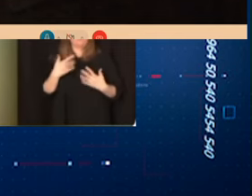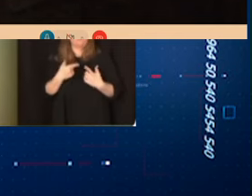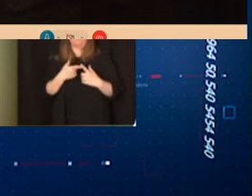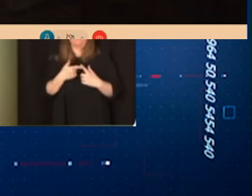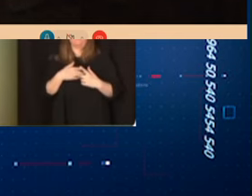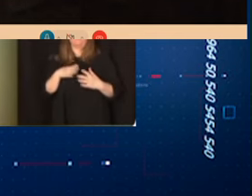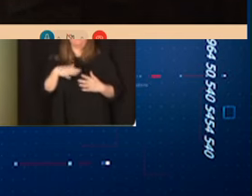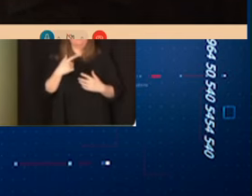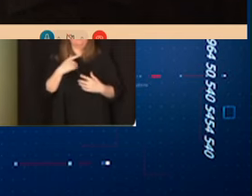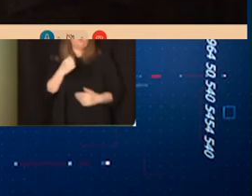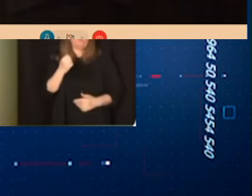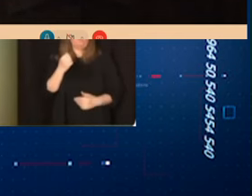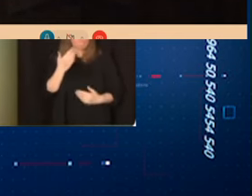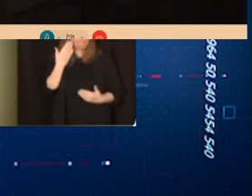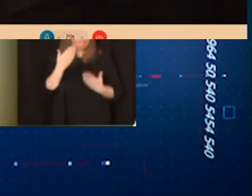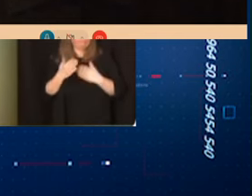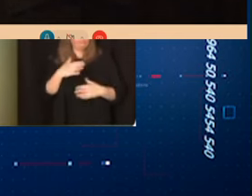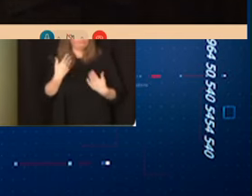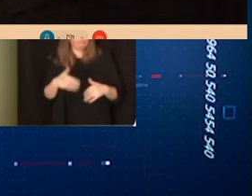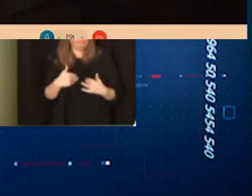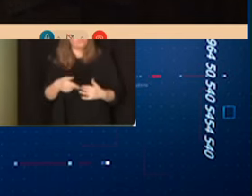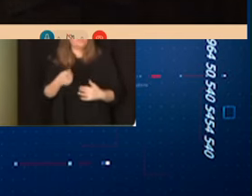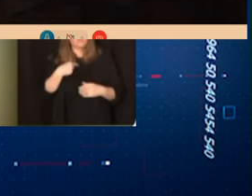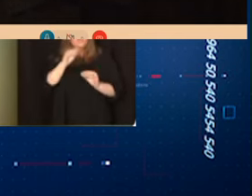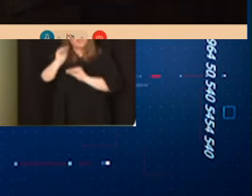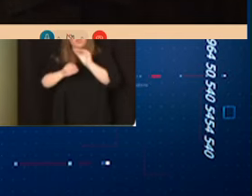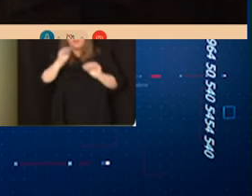Cataluña en un futuro una república independiente islámica?